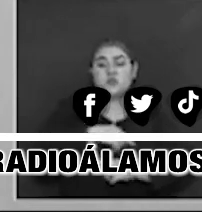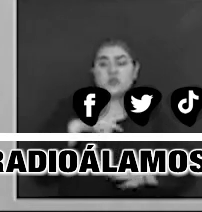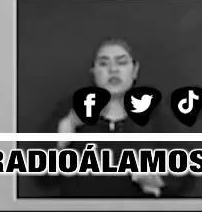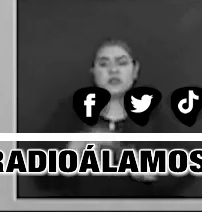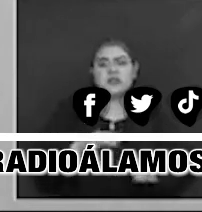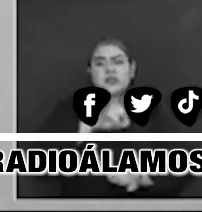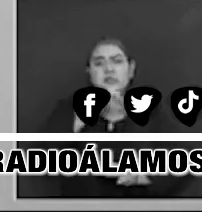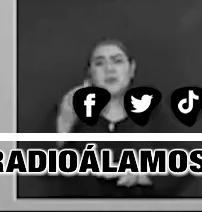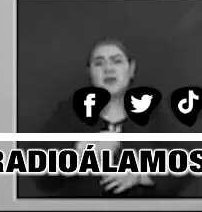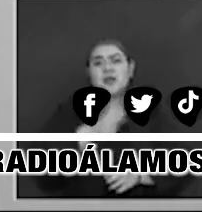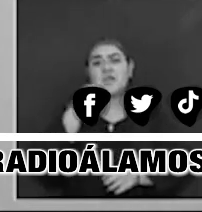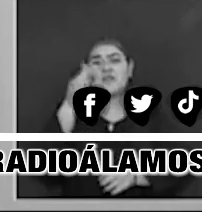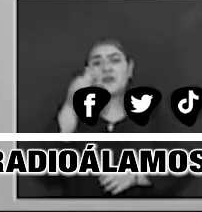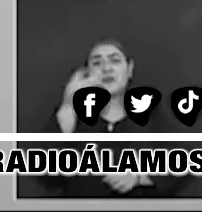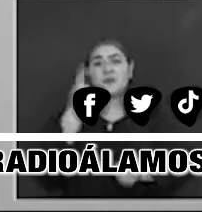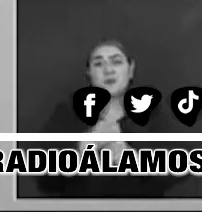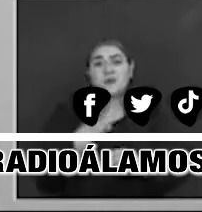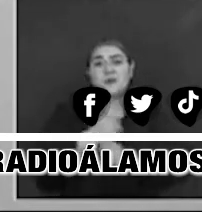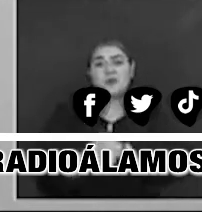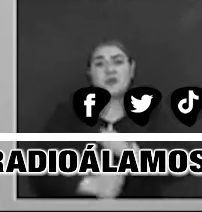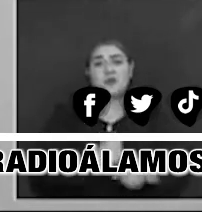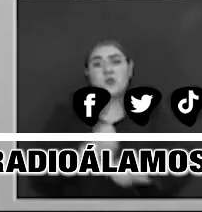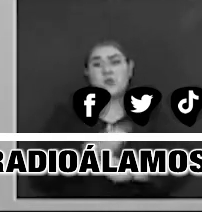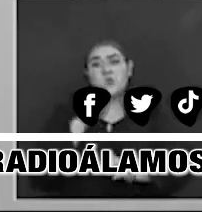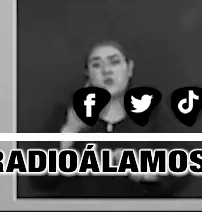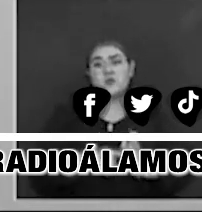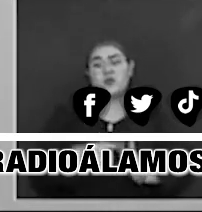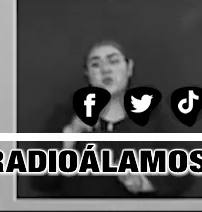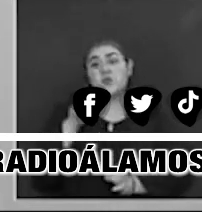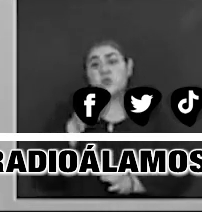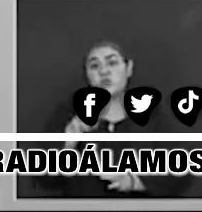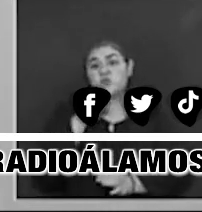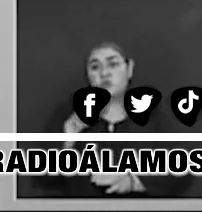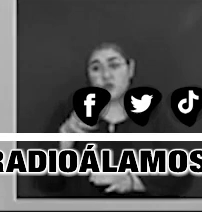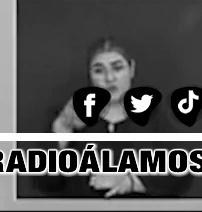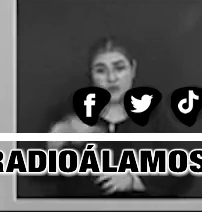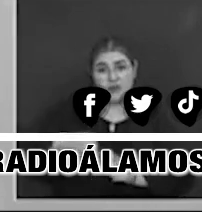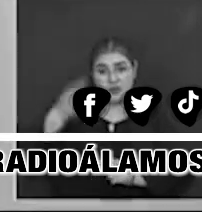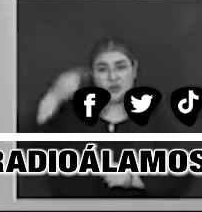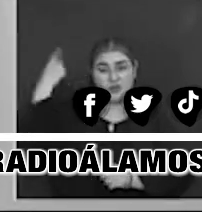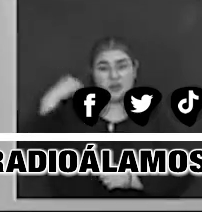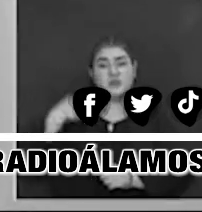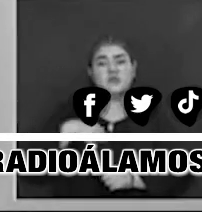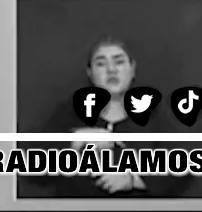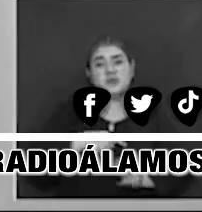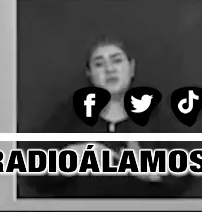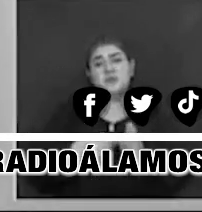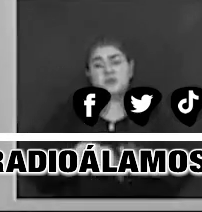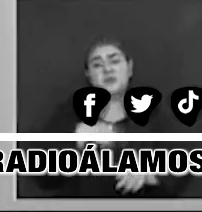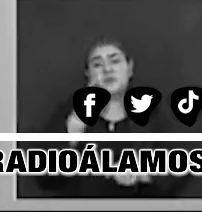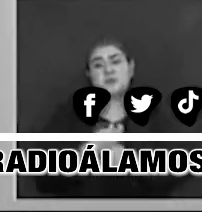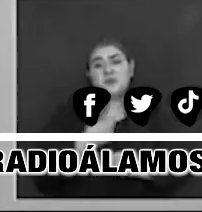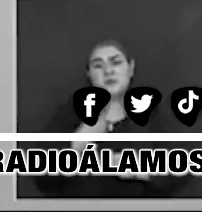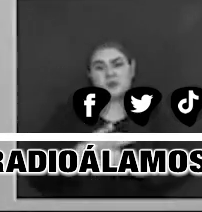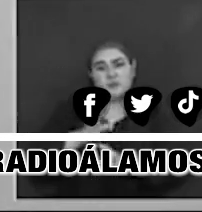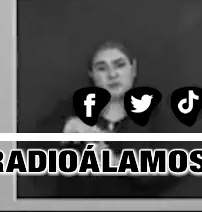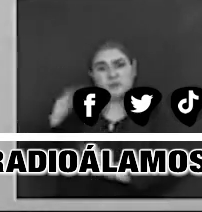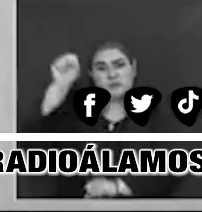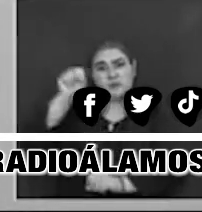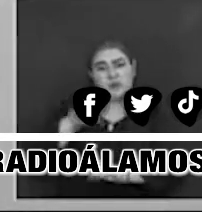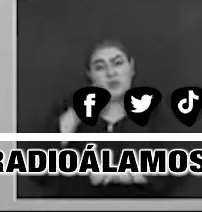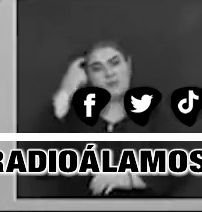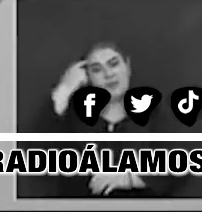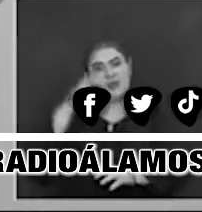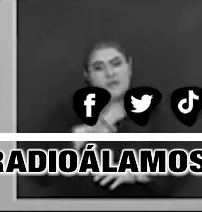metieron zancadilla a la señora? Vaya usted a saber, estimado lector, pero la carta parece haber sido dictada por el espíritu chocarrero